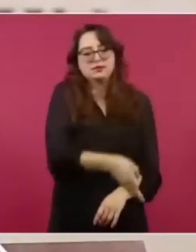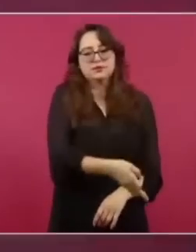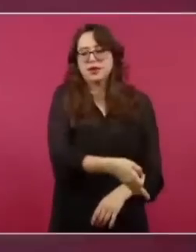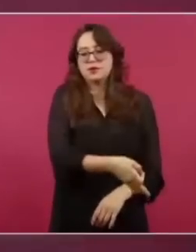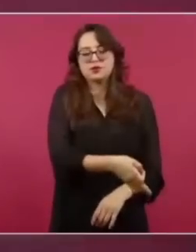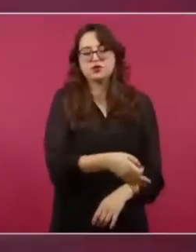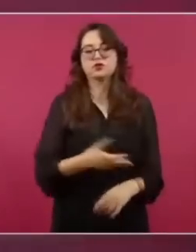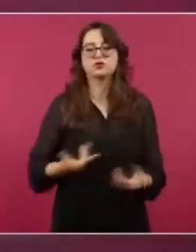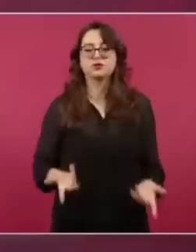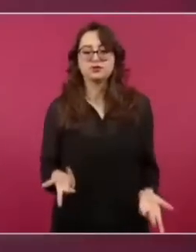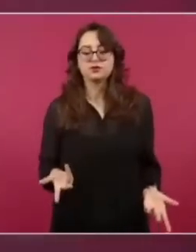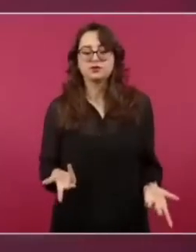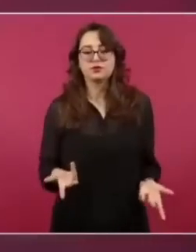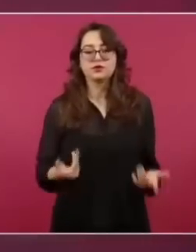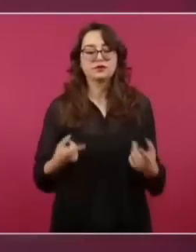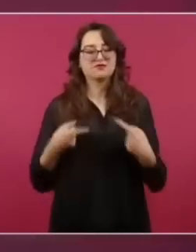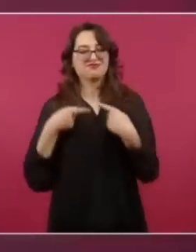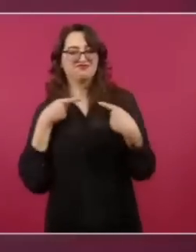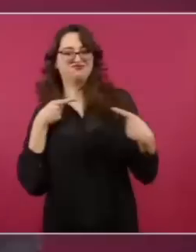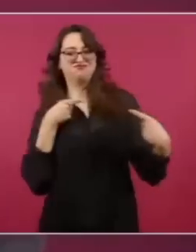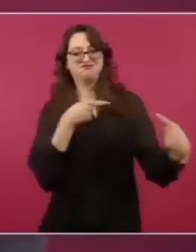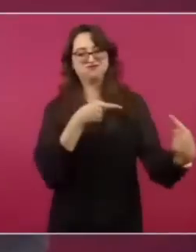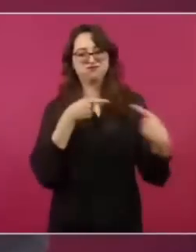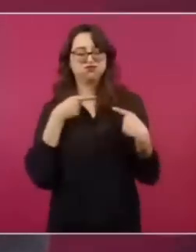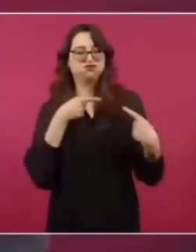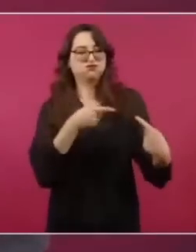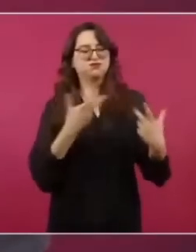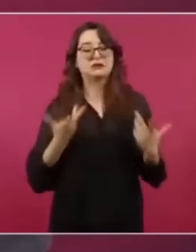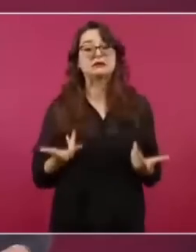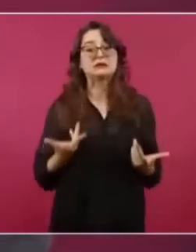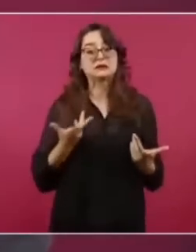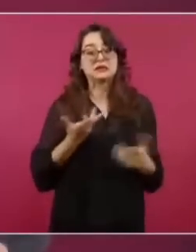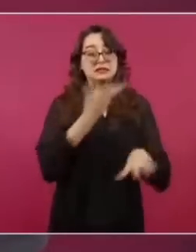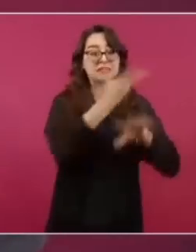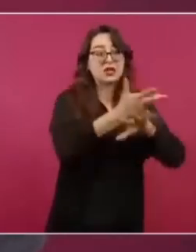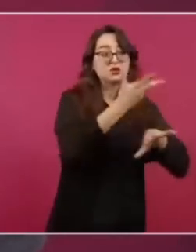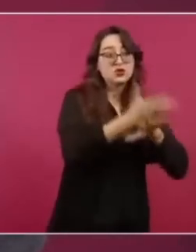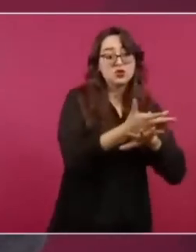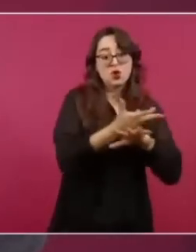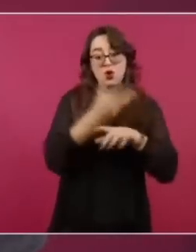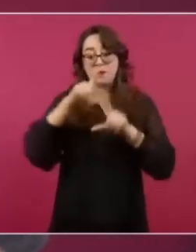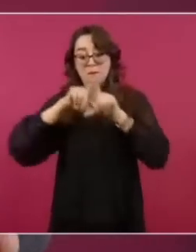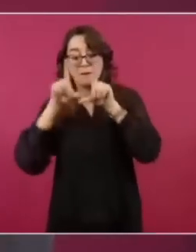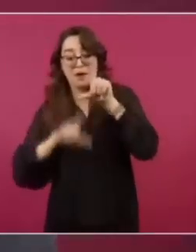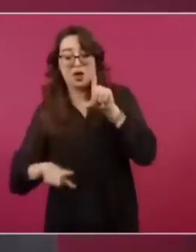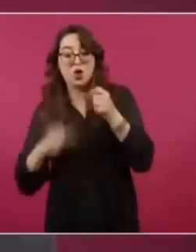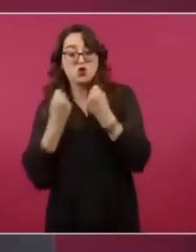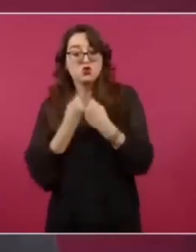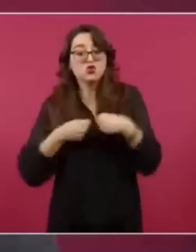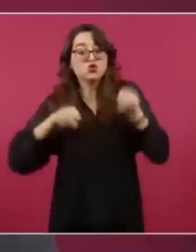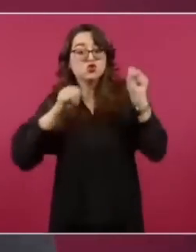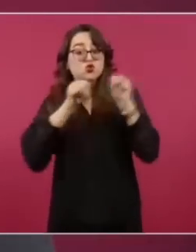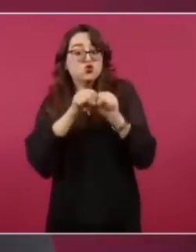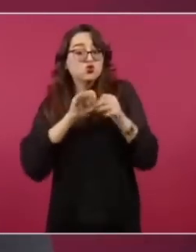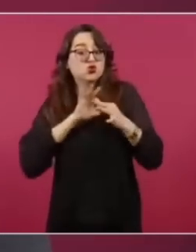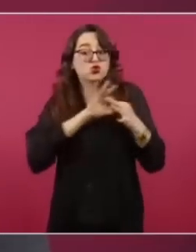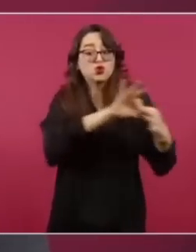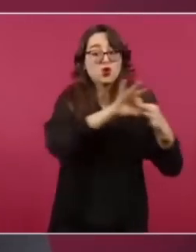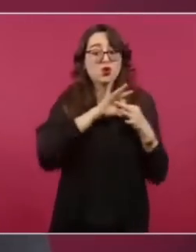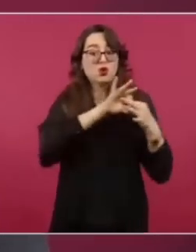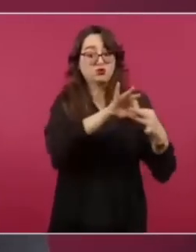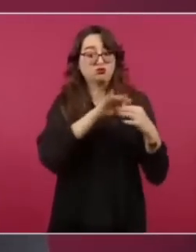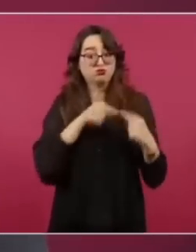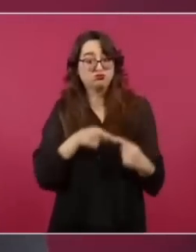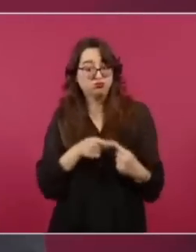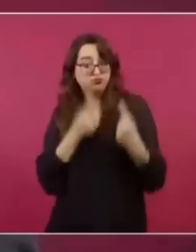se provocaría una crisis entre los dos socios principales Estados Unidos el principal mercado del mundo y México es el principal socio de Estados